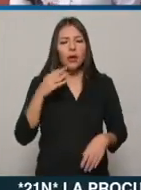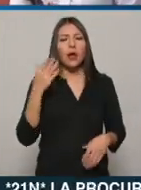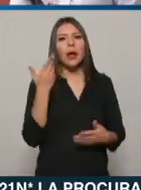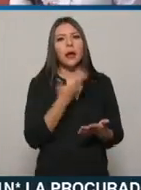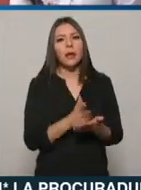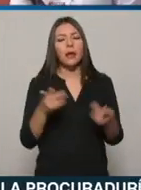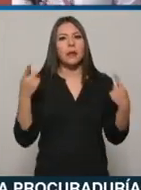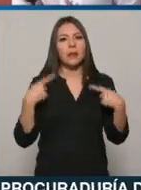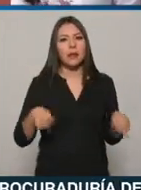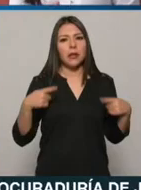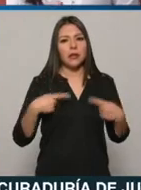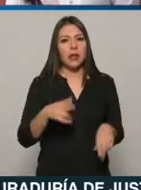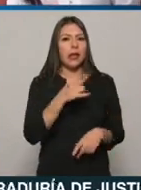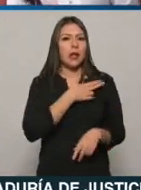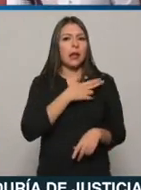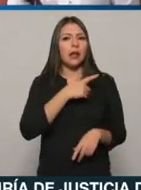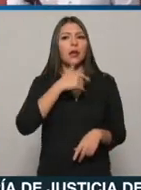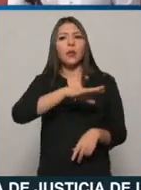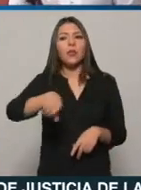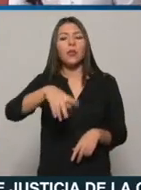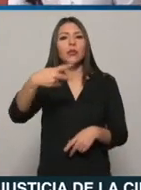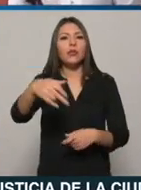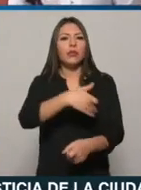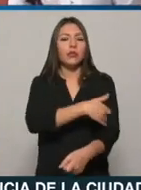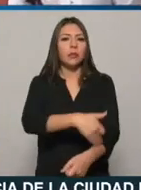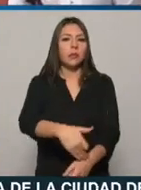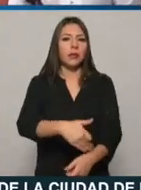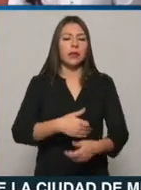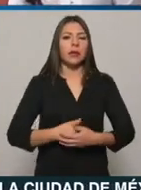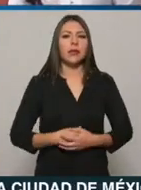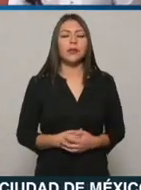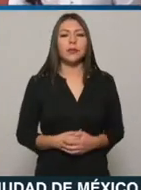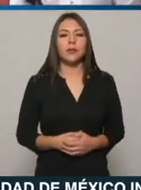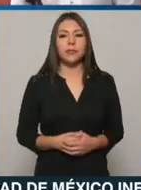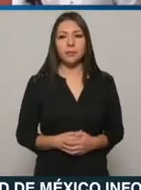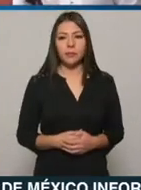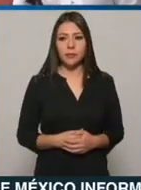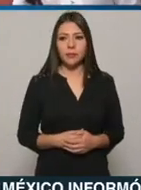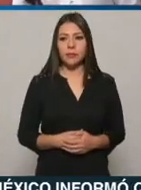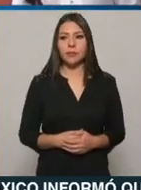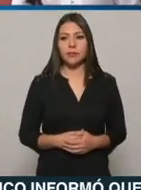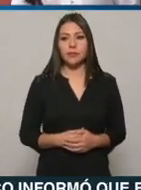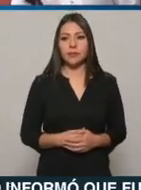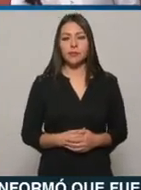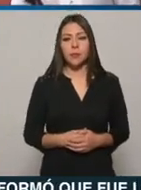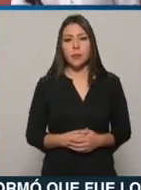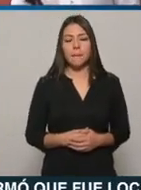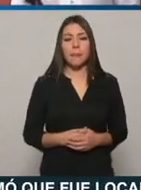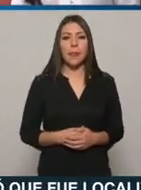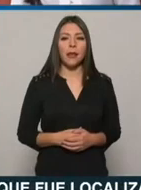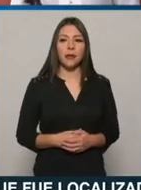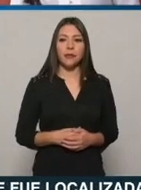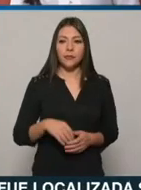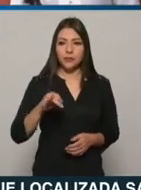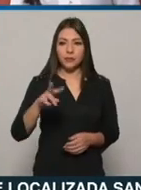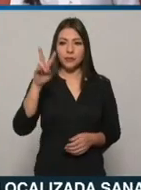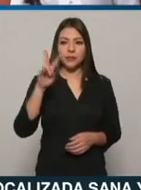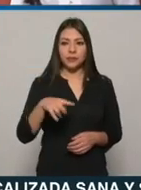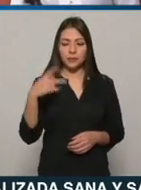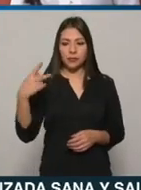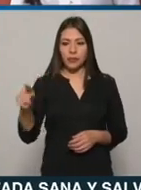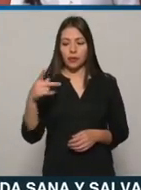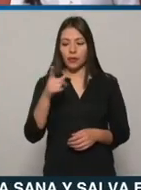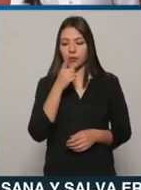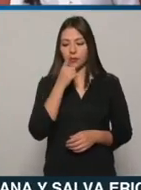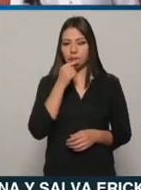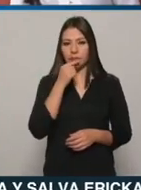personas heridas por quienes estén buscando a sus familiares. Así es, como tú comentas, la cifra se actualizó. A la Secretaría de Seguridad Pública dio a